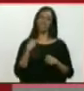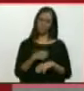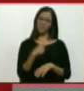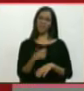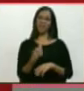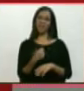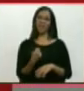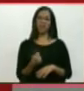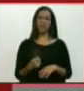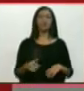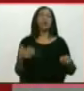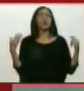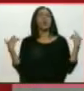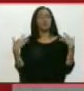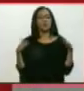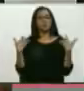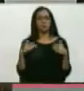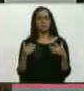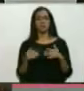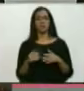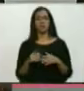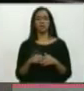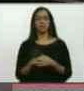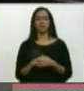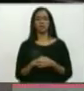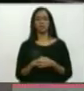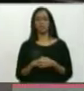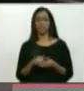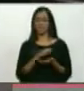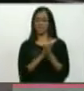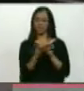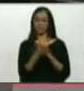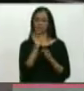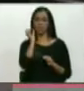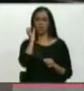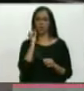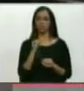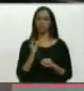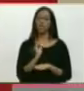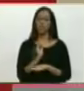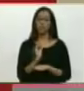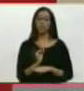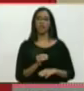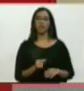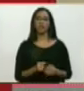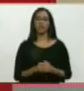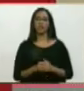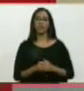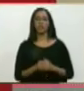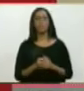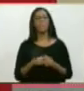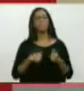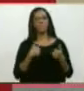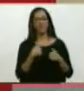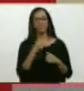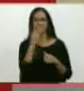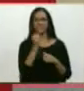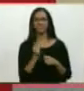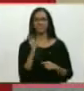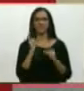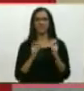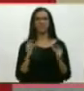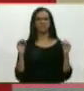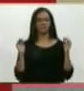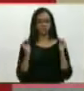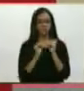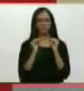ahí, la pelota de billetes. Mira, pero ¿sabe qué? Para acabar con esa señora. Sí, hay que cuidarla. Lo más triste es que todo el mundo llega a la misma